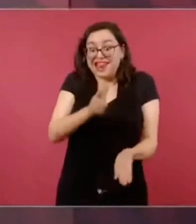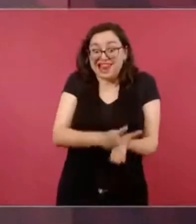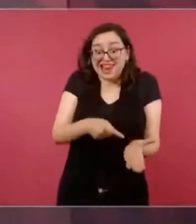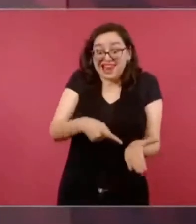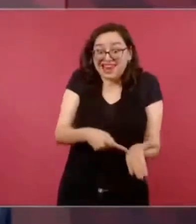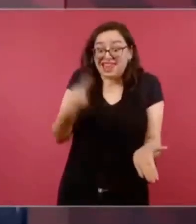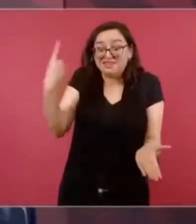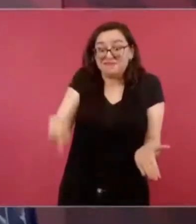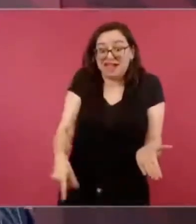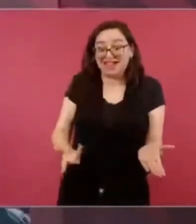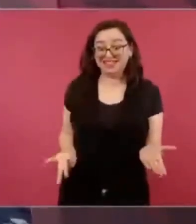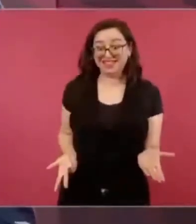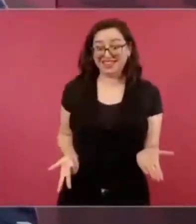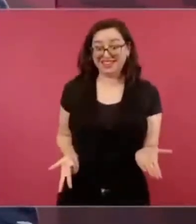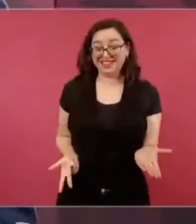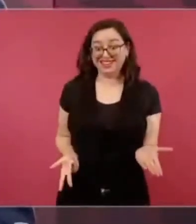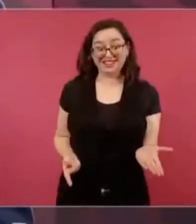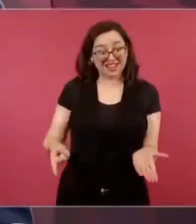Ellos lo saben.